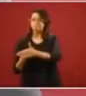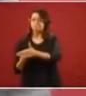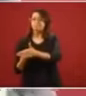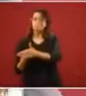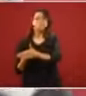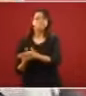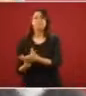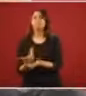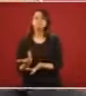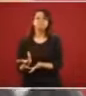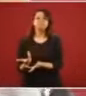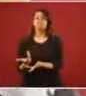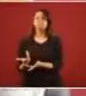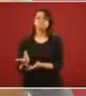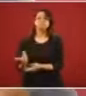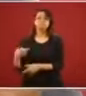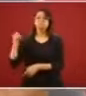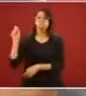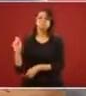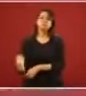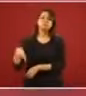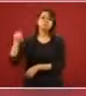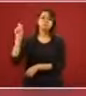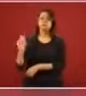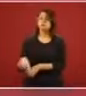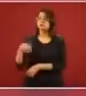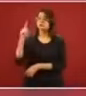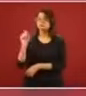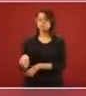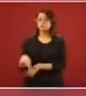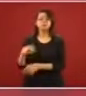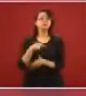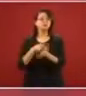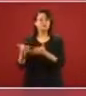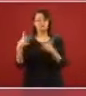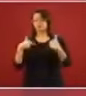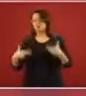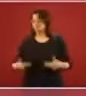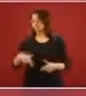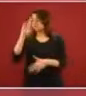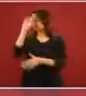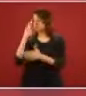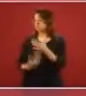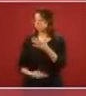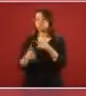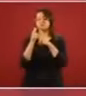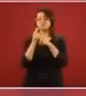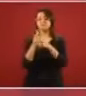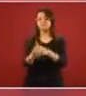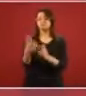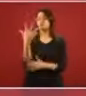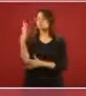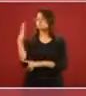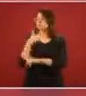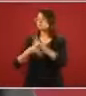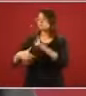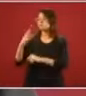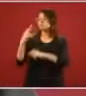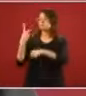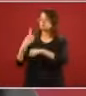se iba a seguir reproduciendo: la violación de los derechos humanos, la destrucción del territorio,